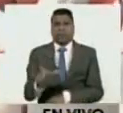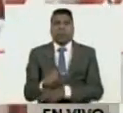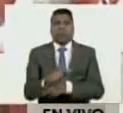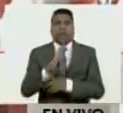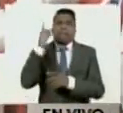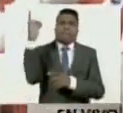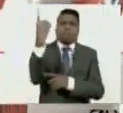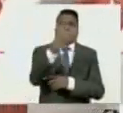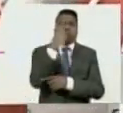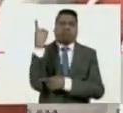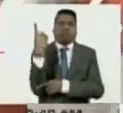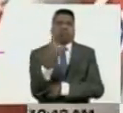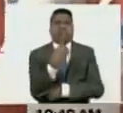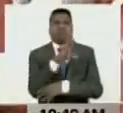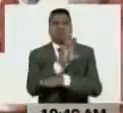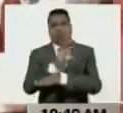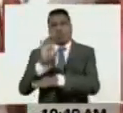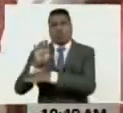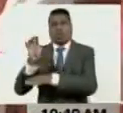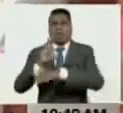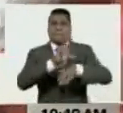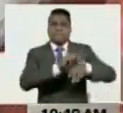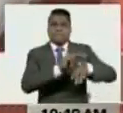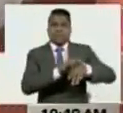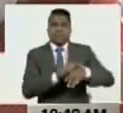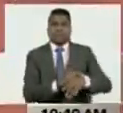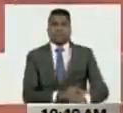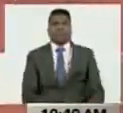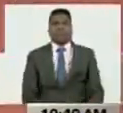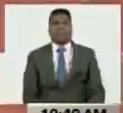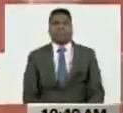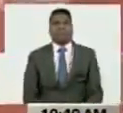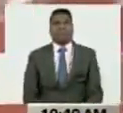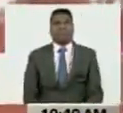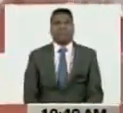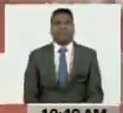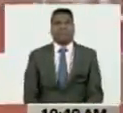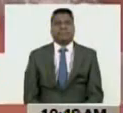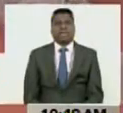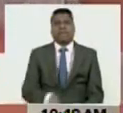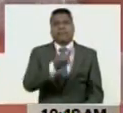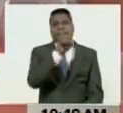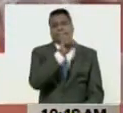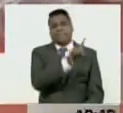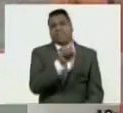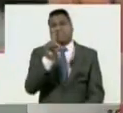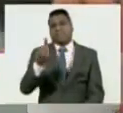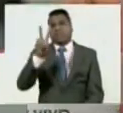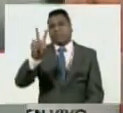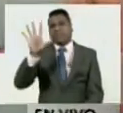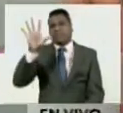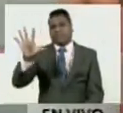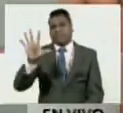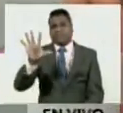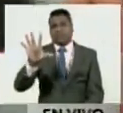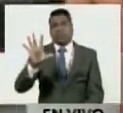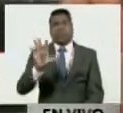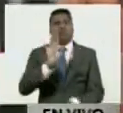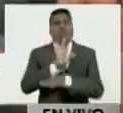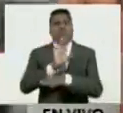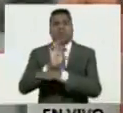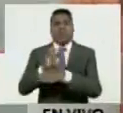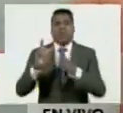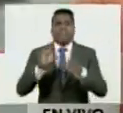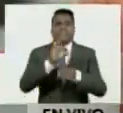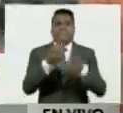3.517 atenciones paramédicas y 1.125 atenciones viales de todo el